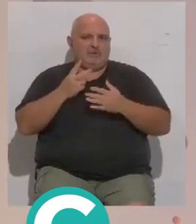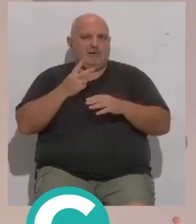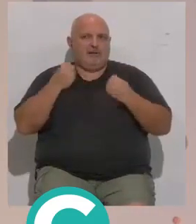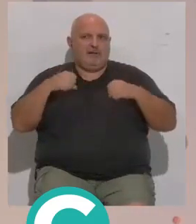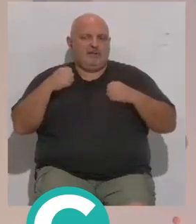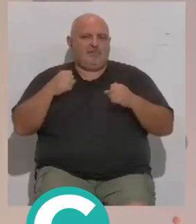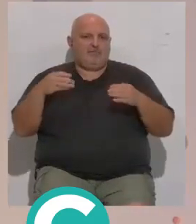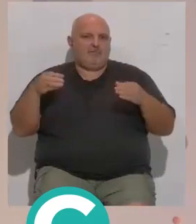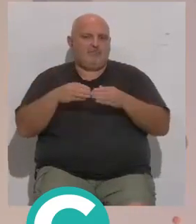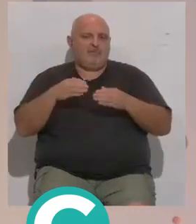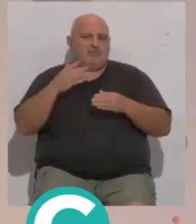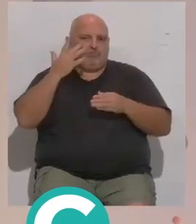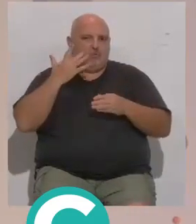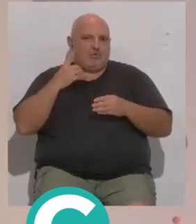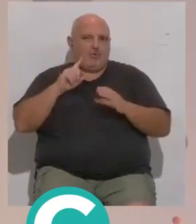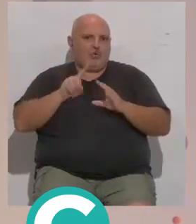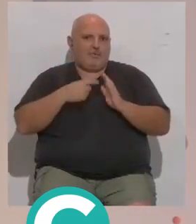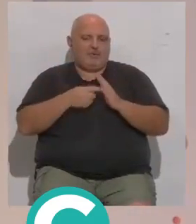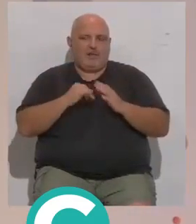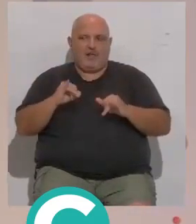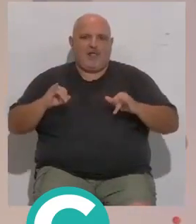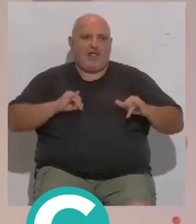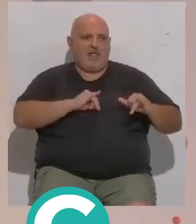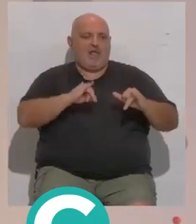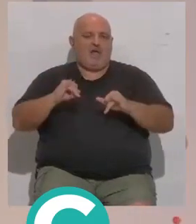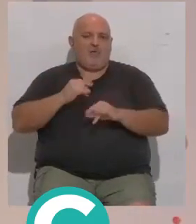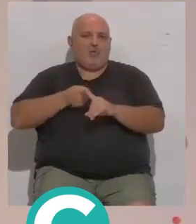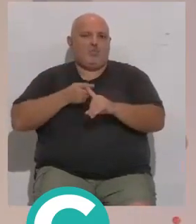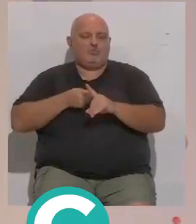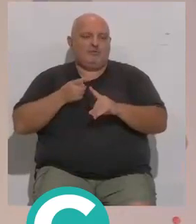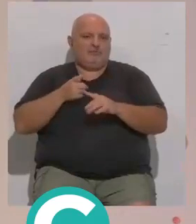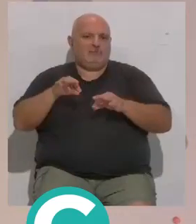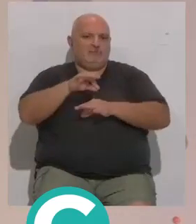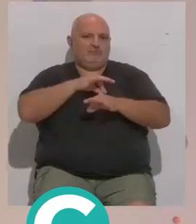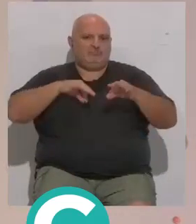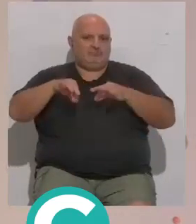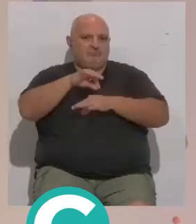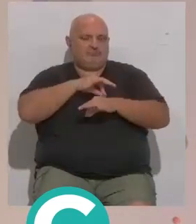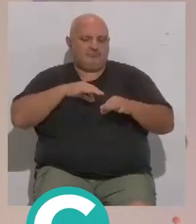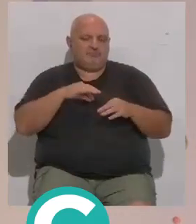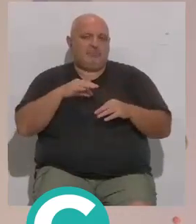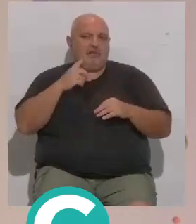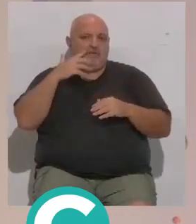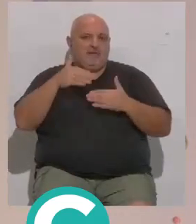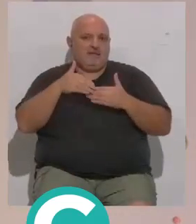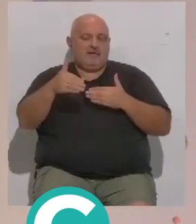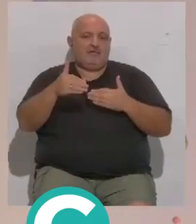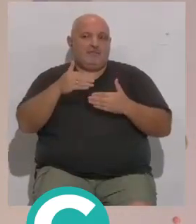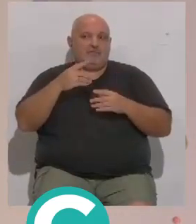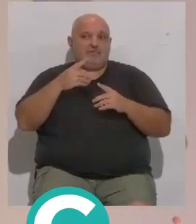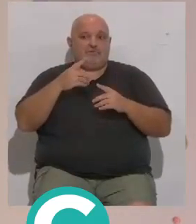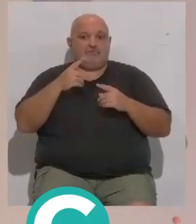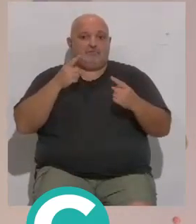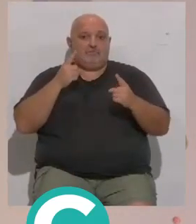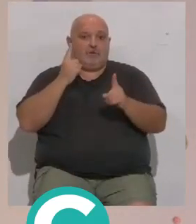de conformar un once. Él está totalmente condicionado a la hora de elegir futbolistas y vamos a ver si de aquí a la vuelta